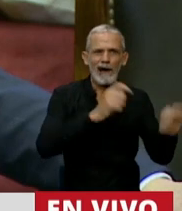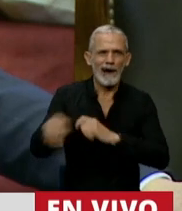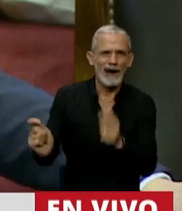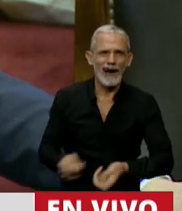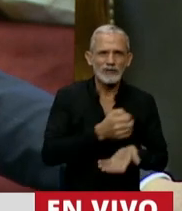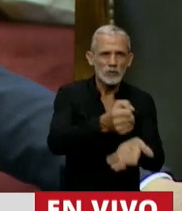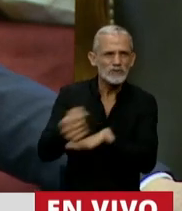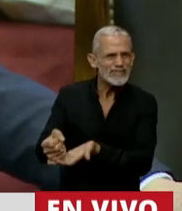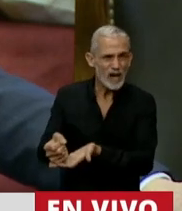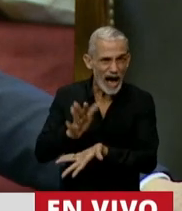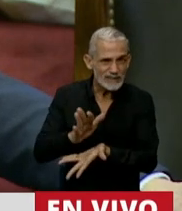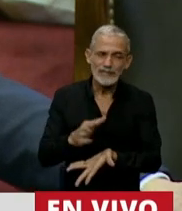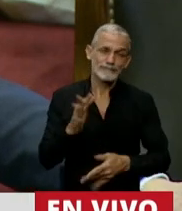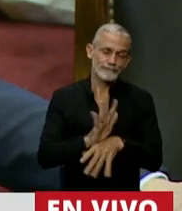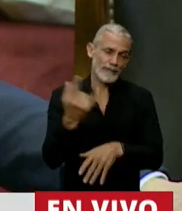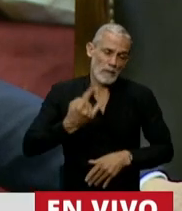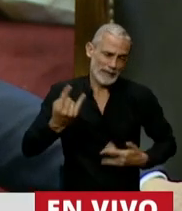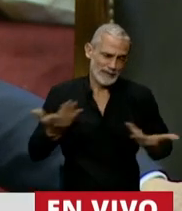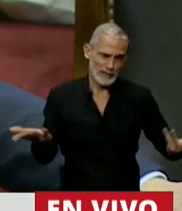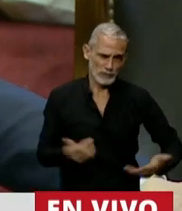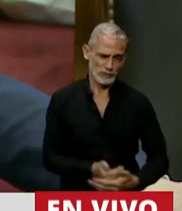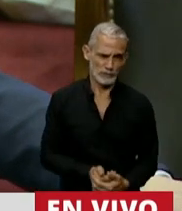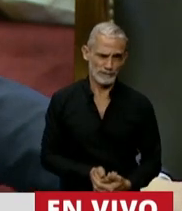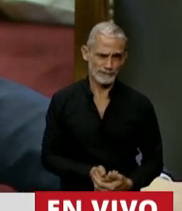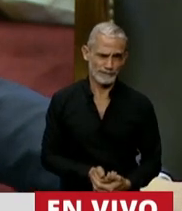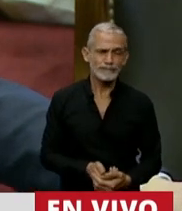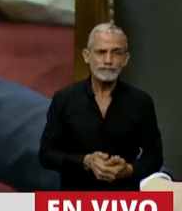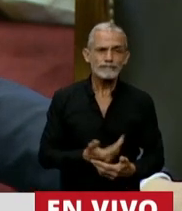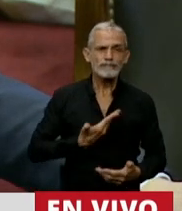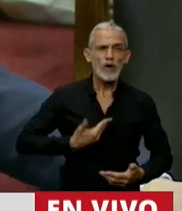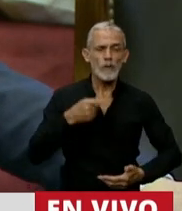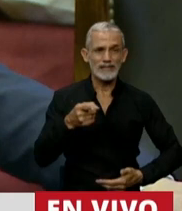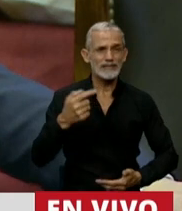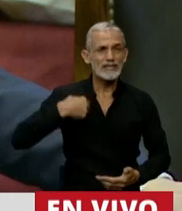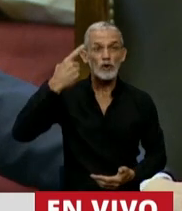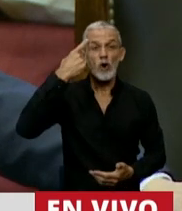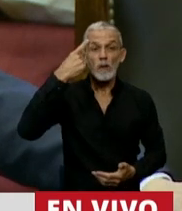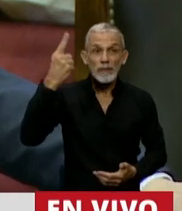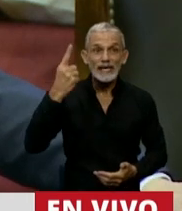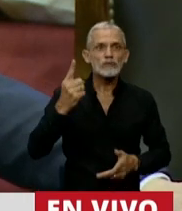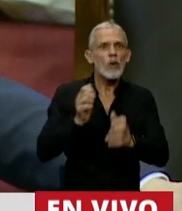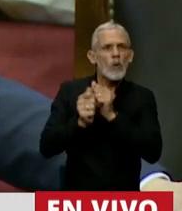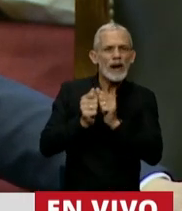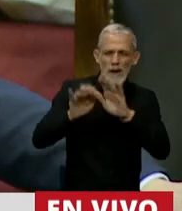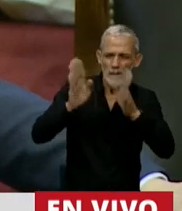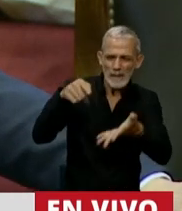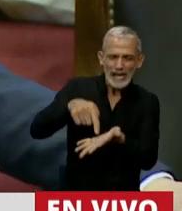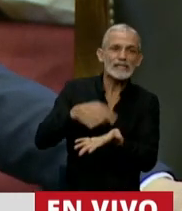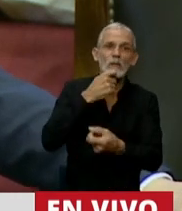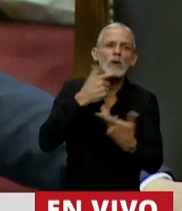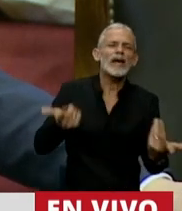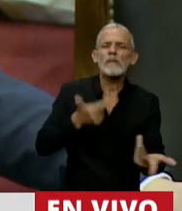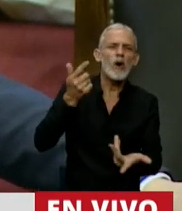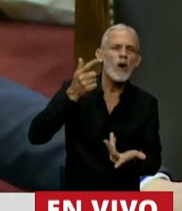todas las cosas mentirosa señor presidente yo pienso en una empresa de salud del